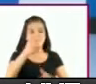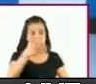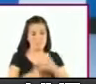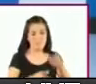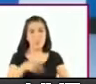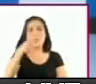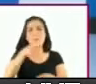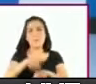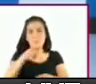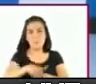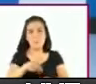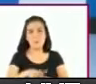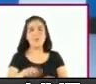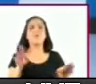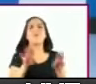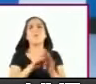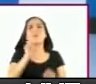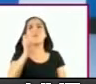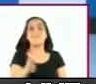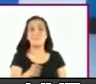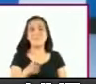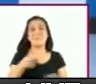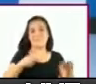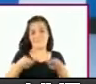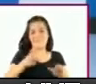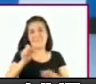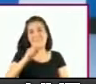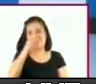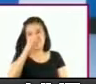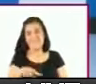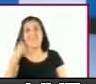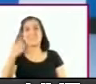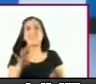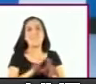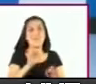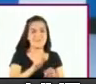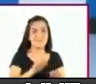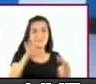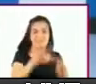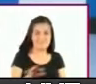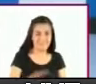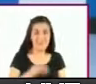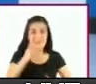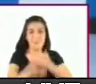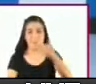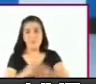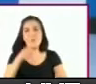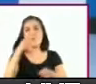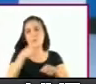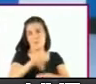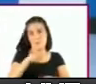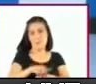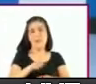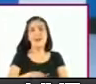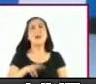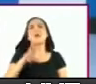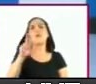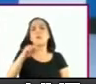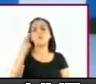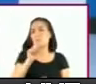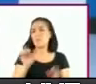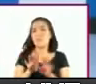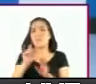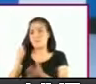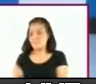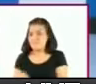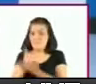sucesiones numéricas y de la escasa practicidad de determinar términos de una sucesión sin ayuda de una expresión algebraica que